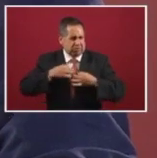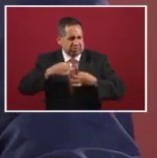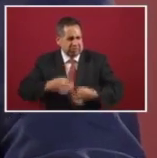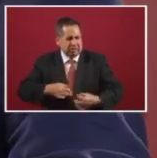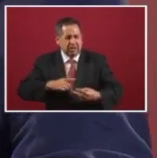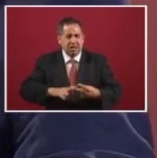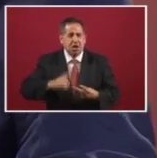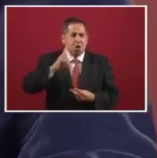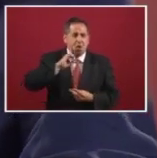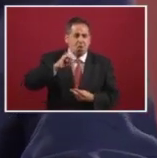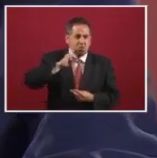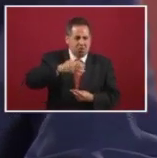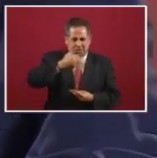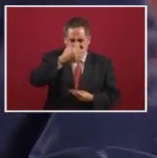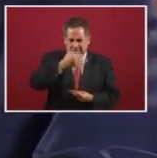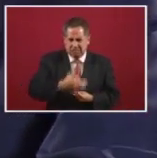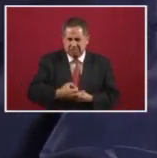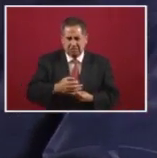mujeres